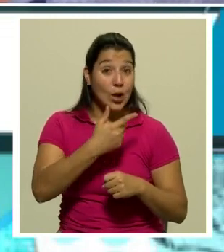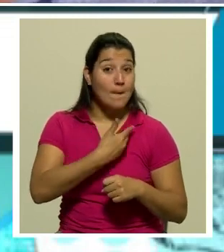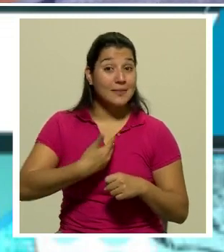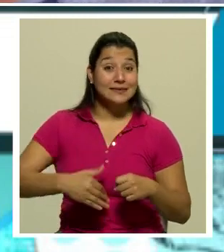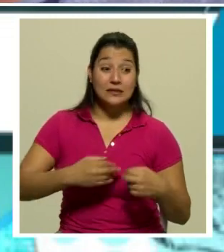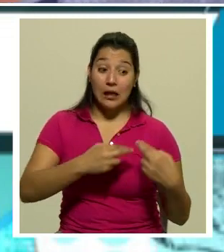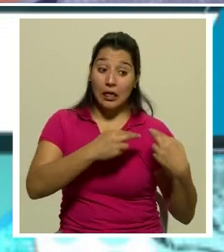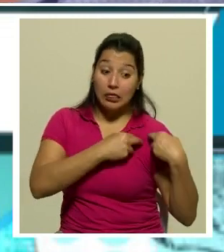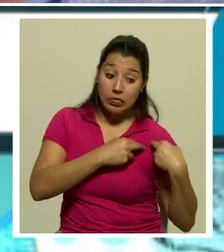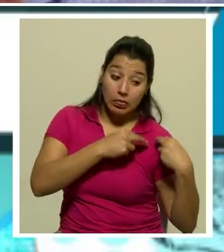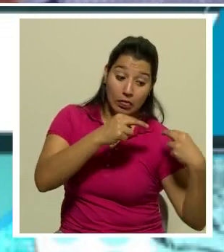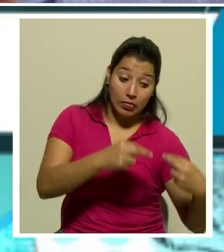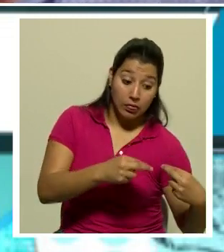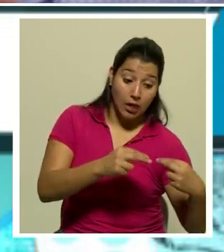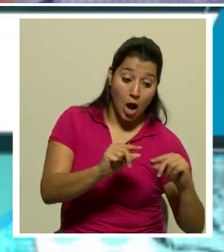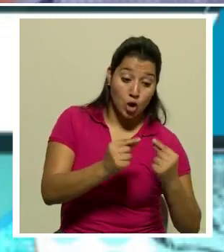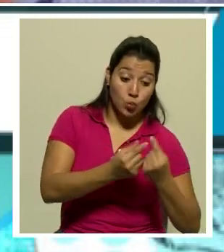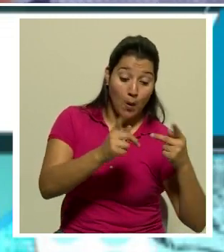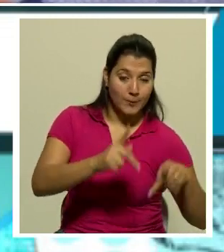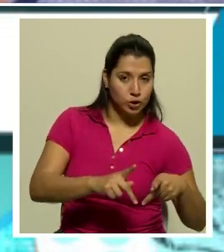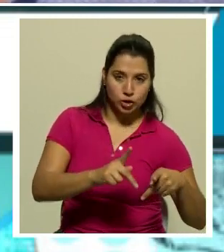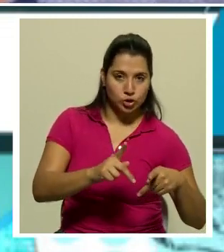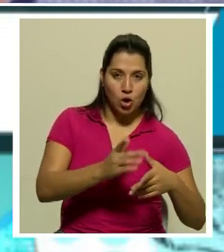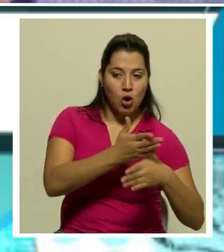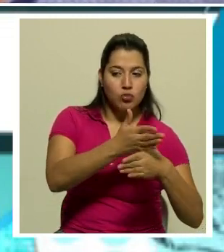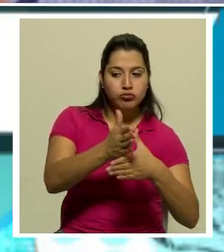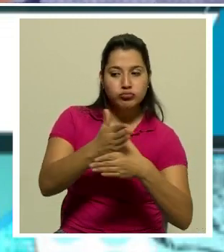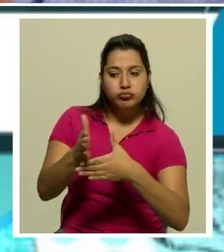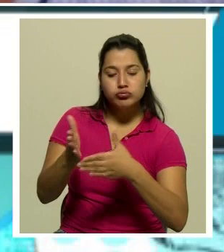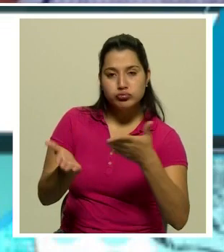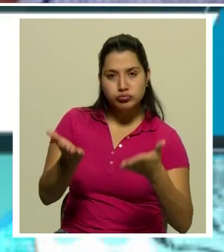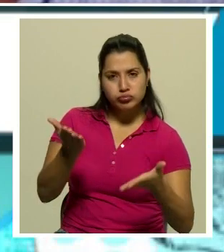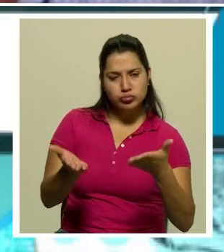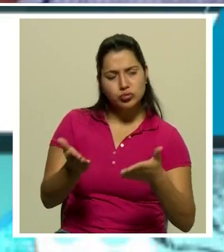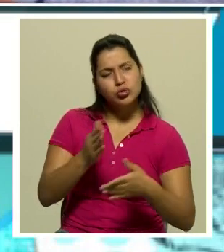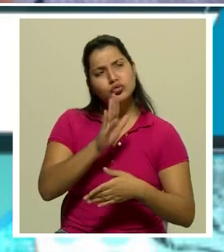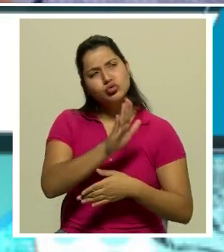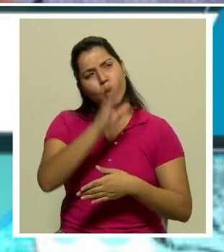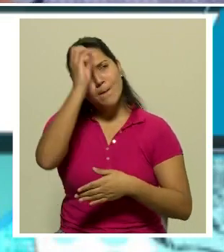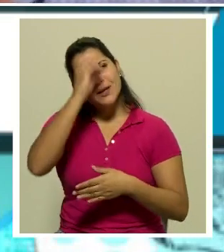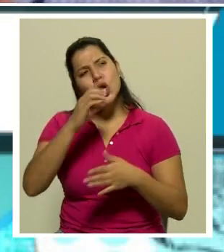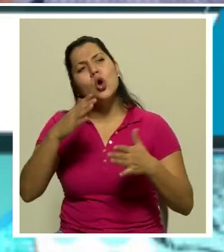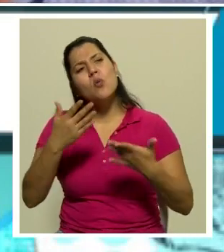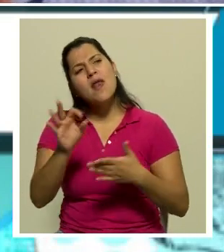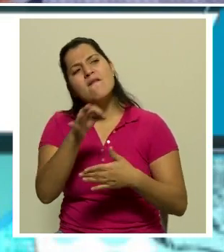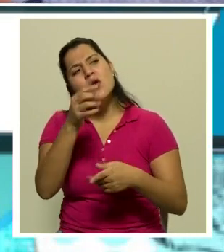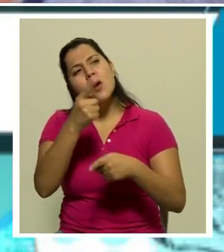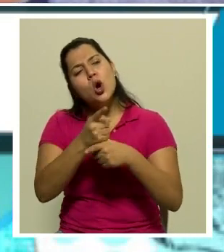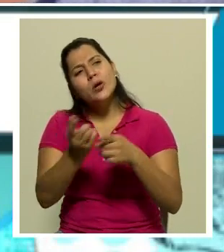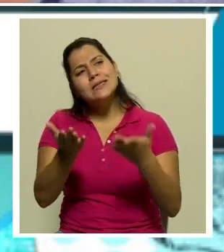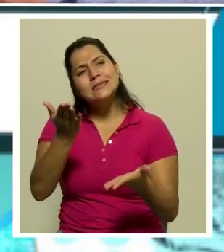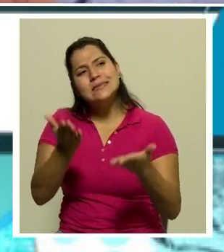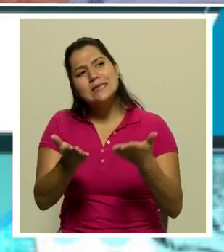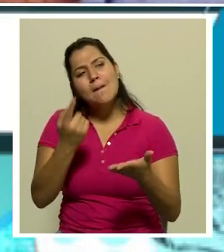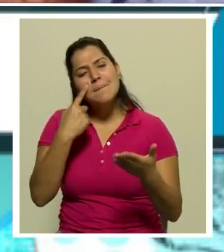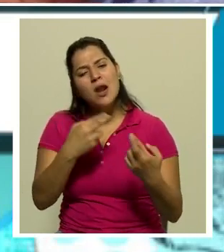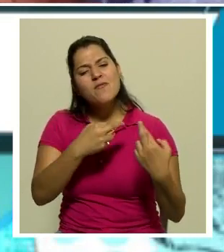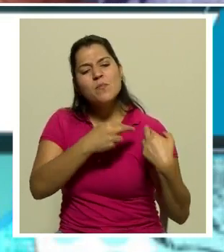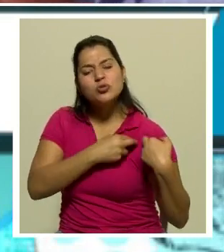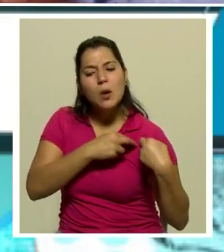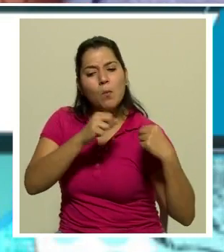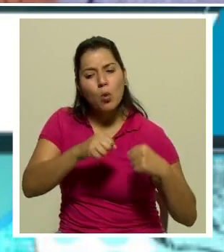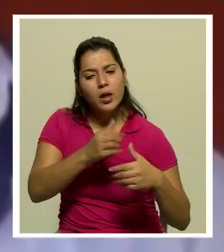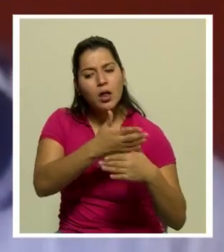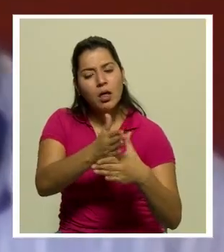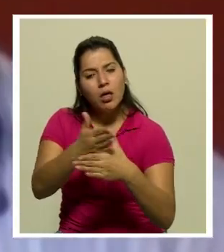la manera de lograr esa equidad y equilibrio en la repartición de cargas? Bueno, efectivamente hay 2